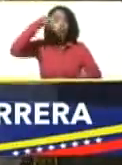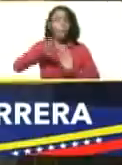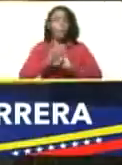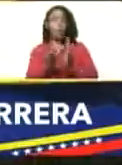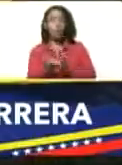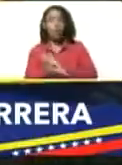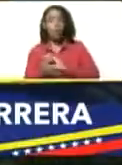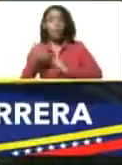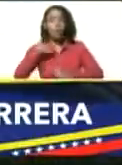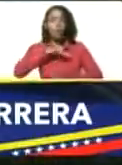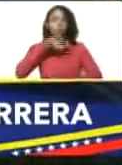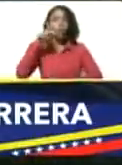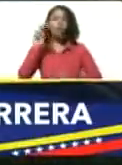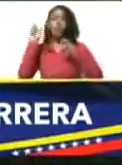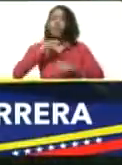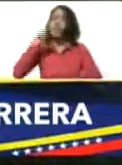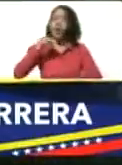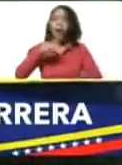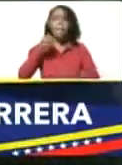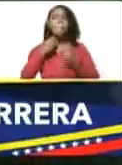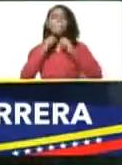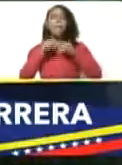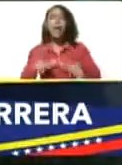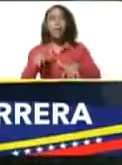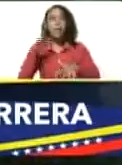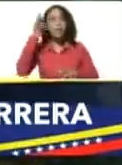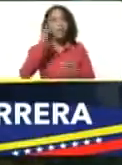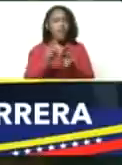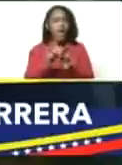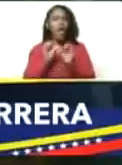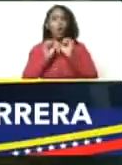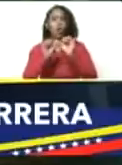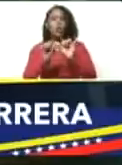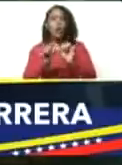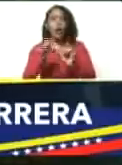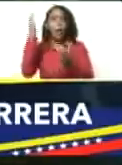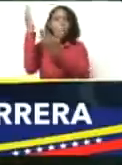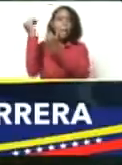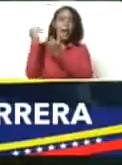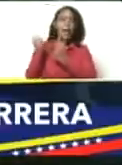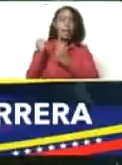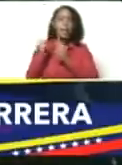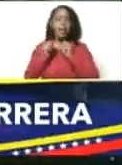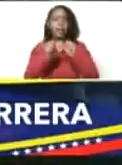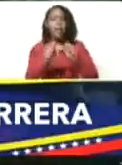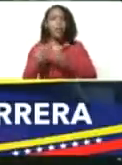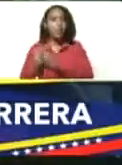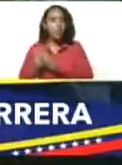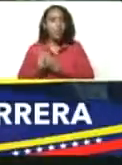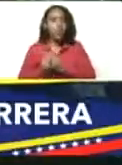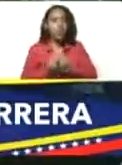perdamos la fe, nunca. Y que la esperanza nos acompañe siempre como te acompañó a ti en todos los momentos.